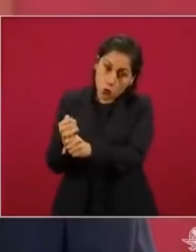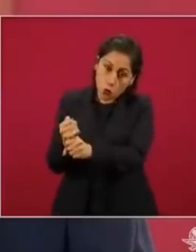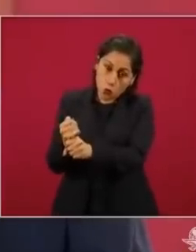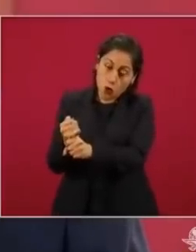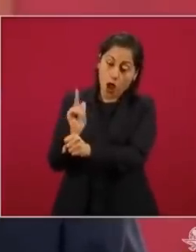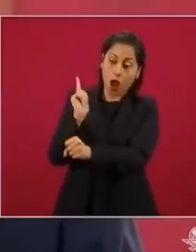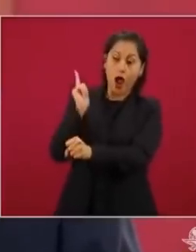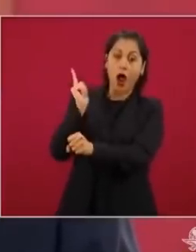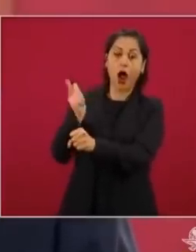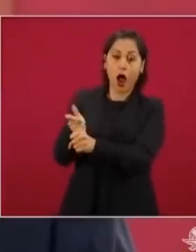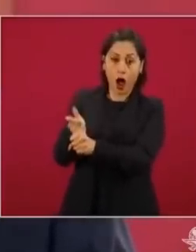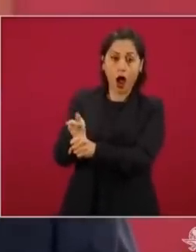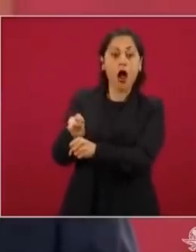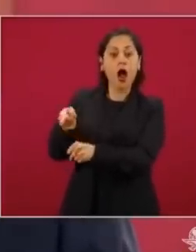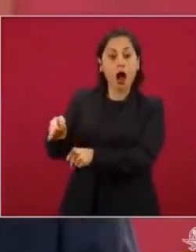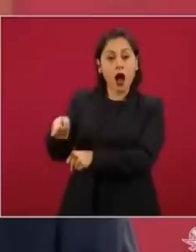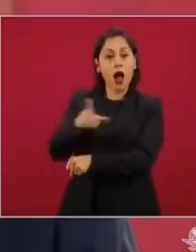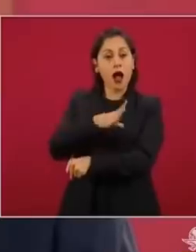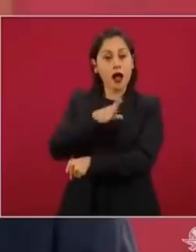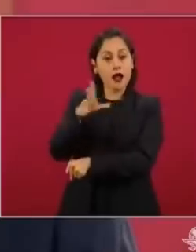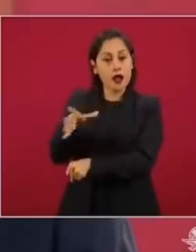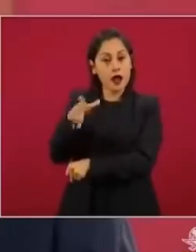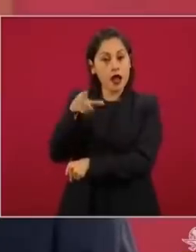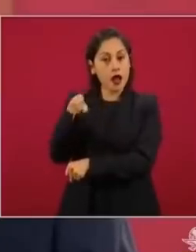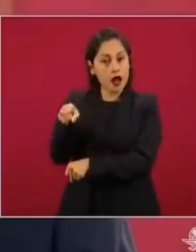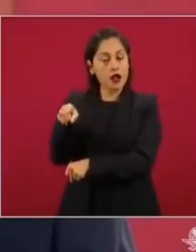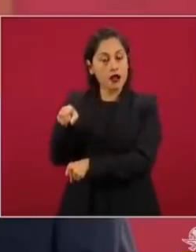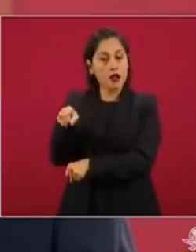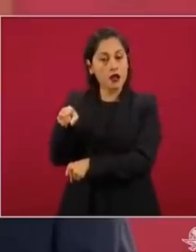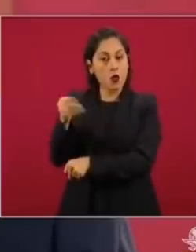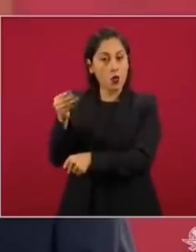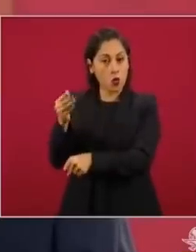de que hay culpabilidad,